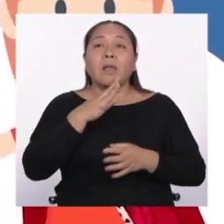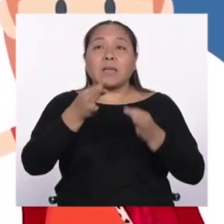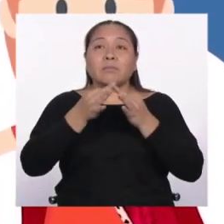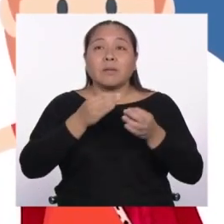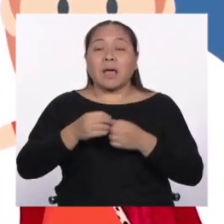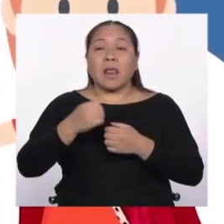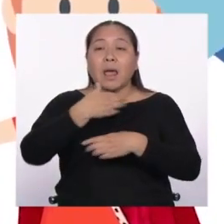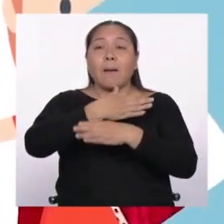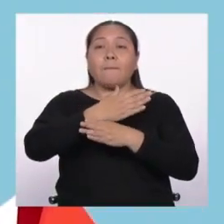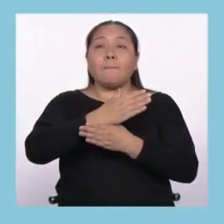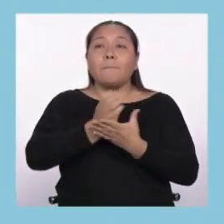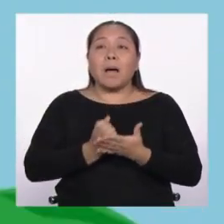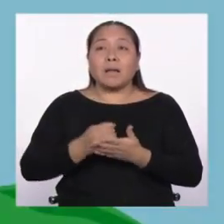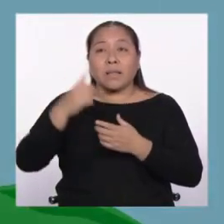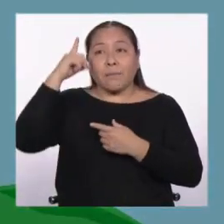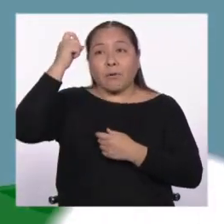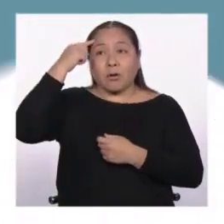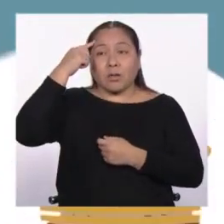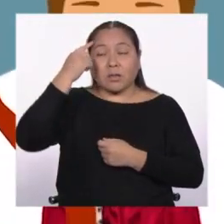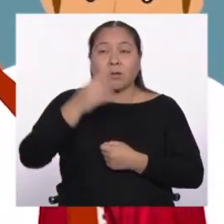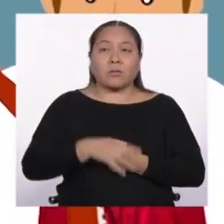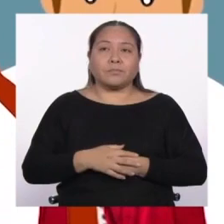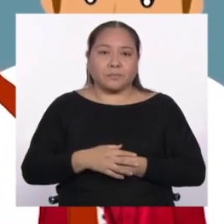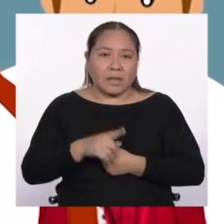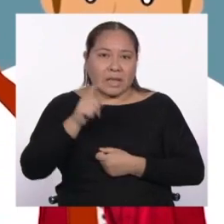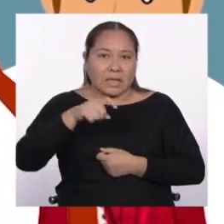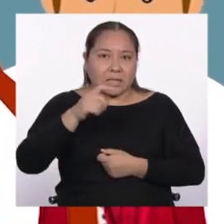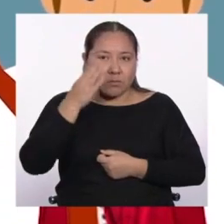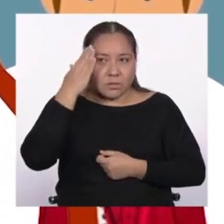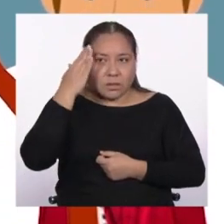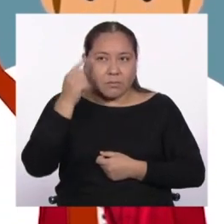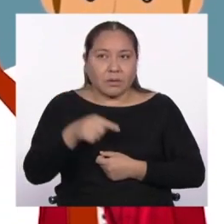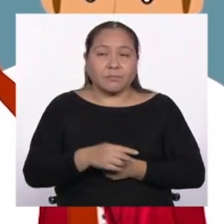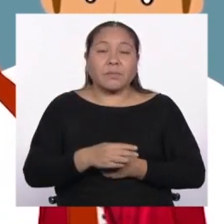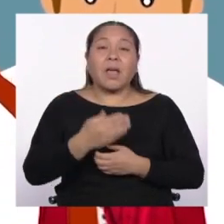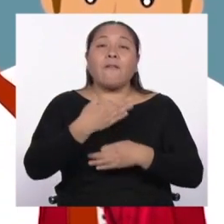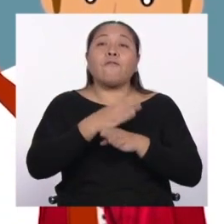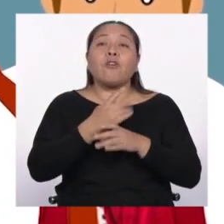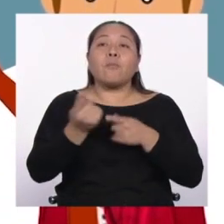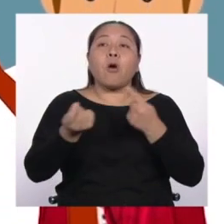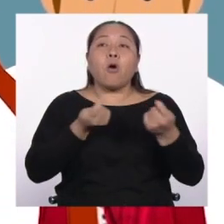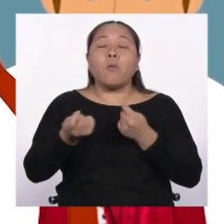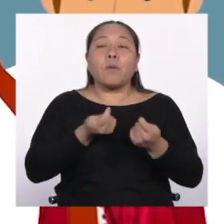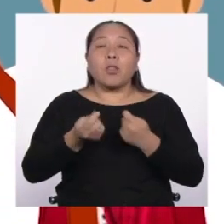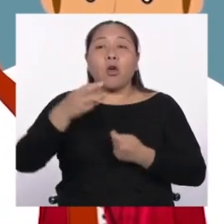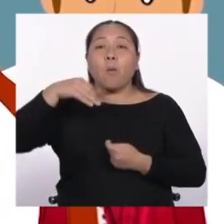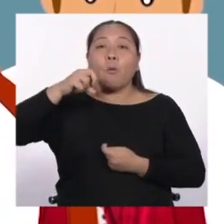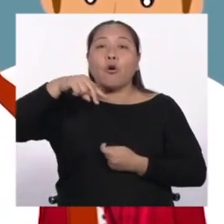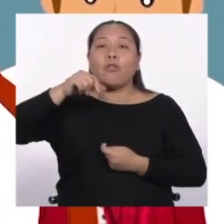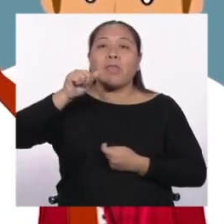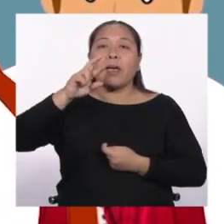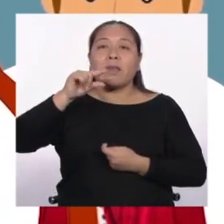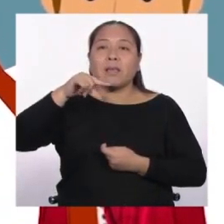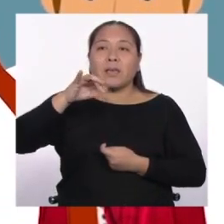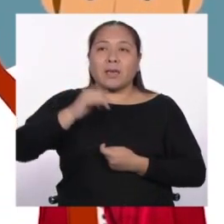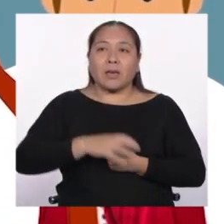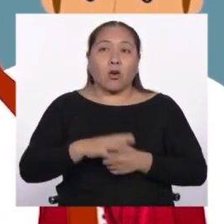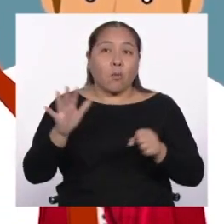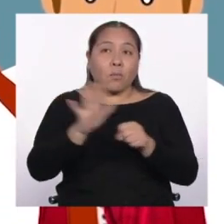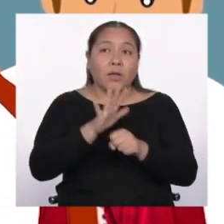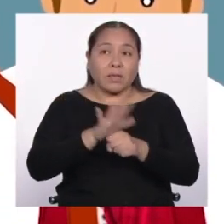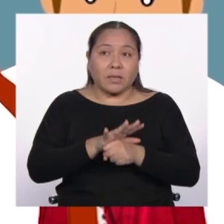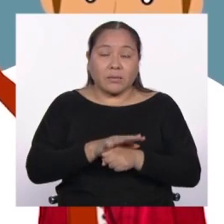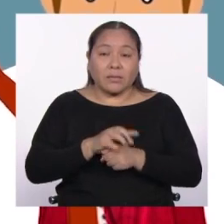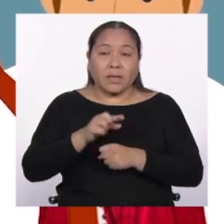antiguo régimen. Lo que debemos saber aquí es que la forma de gobierno fue la monarquía absolutista, lo que se define como